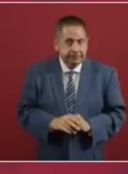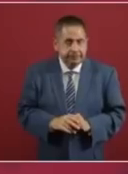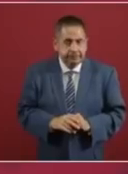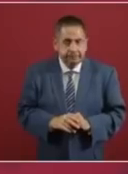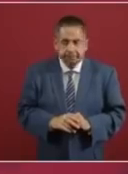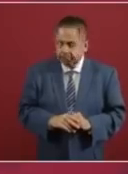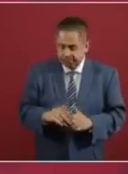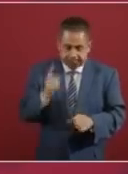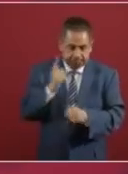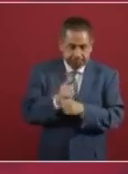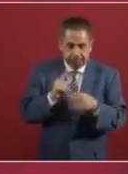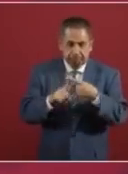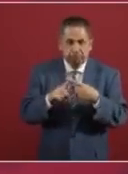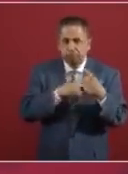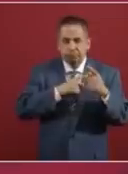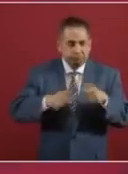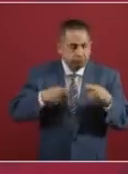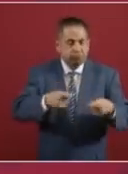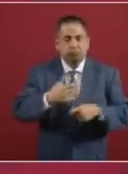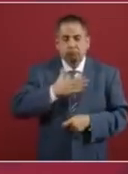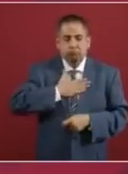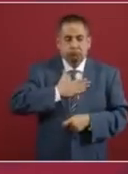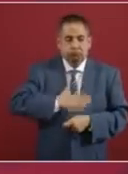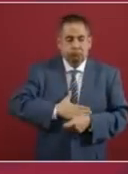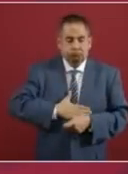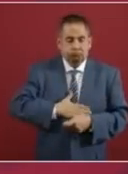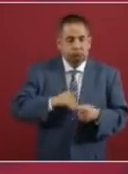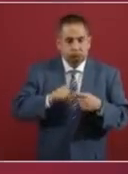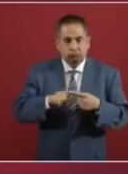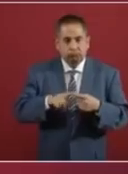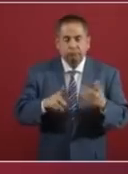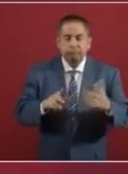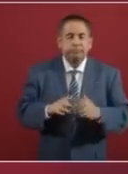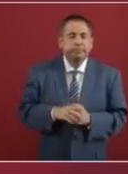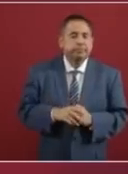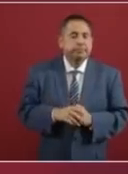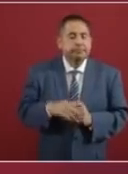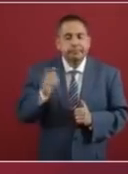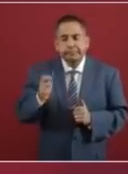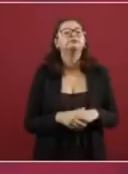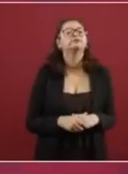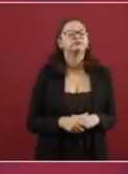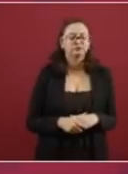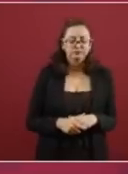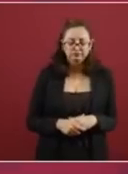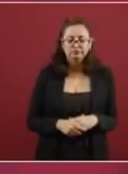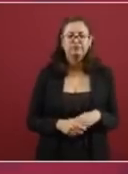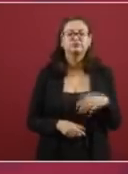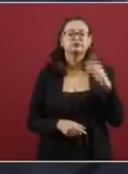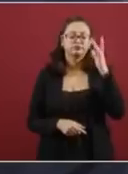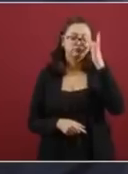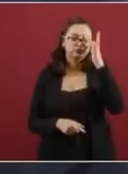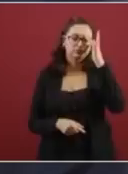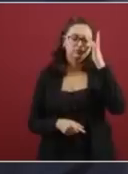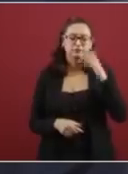se llegará a un acuerdo con el magisterio. Solo dijo, es cuestión de tiempo y diálogo.